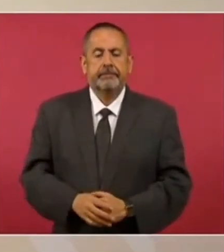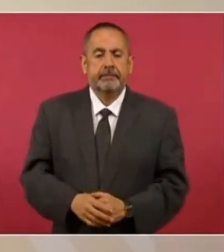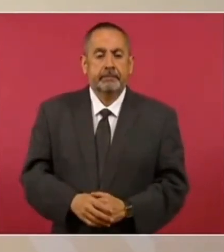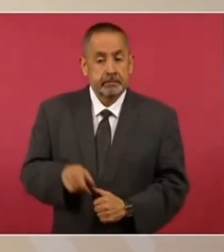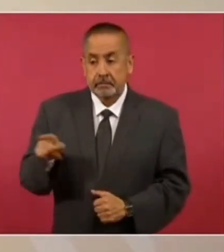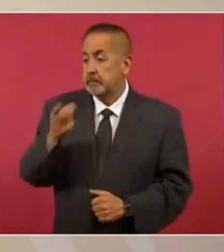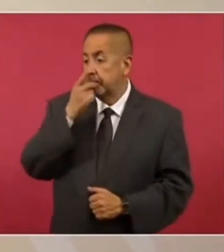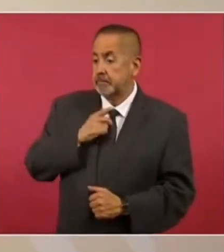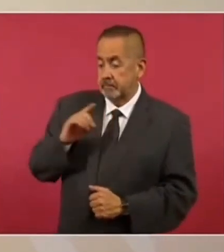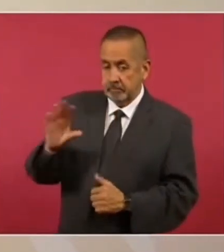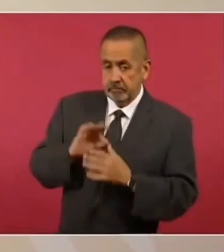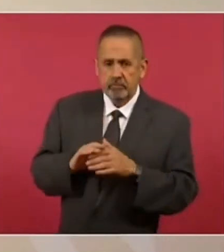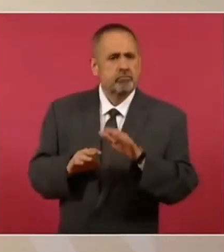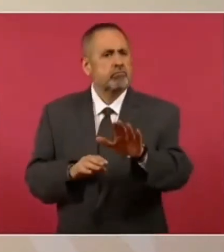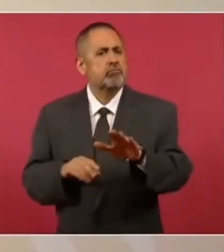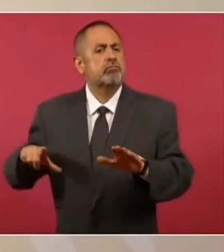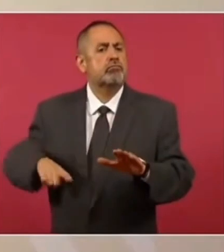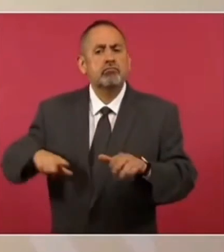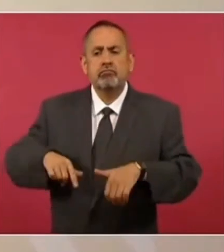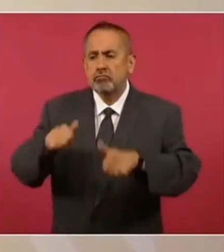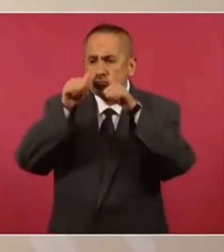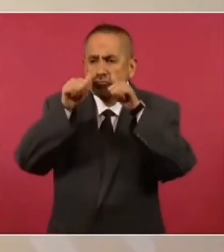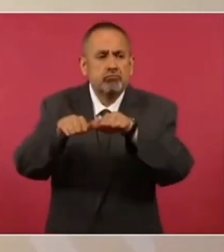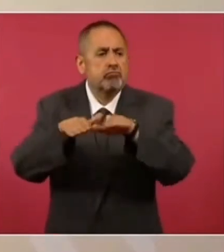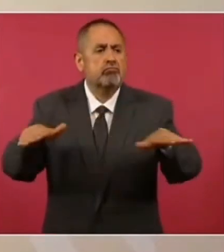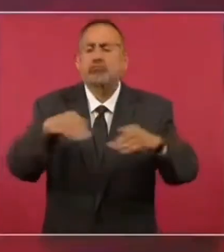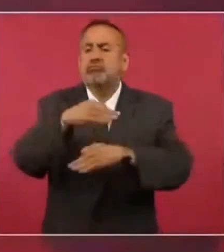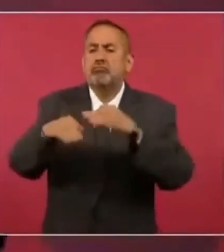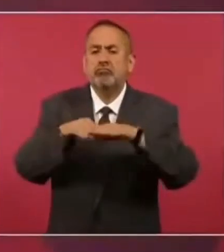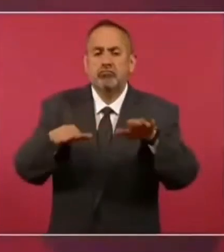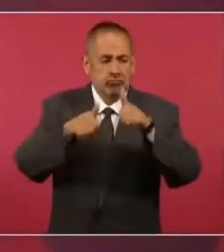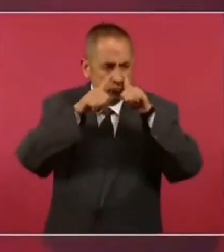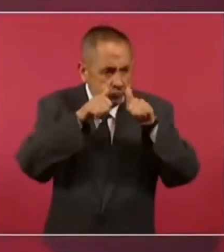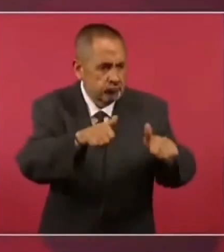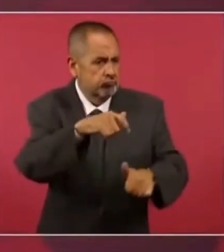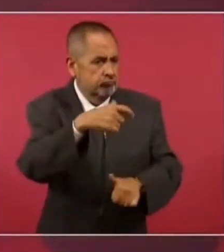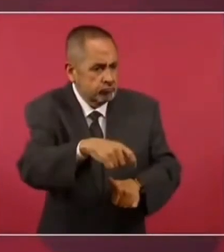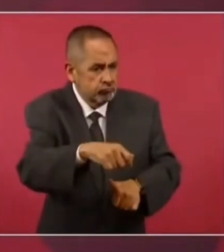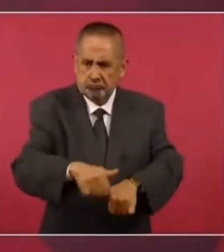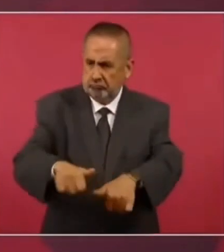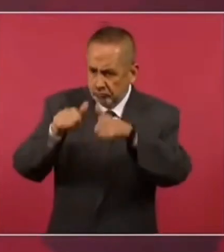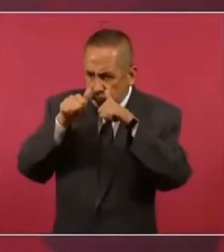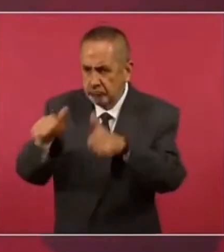Y me dijo que se tenga un gobierno para todos, para ricos y pobres.